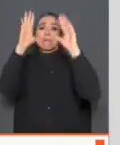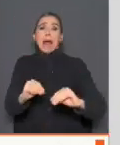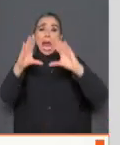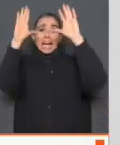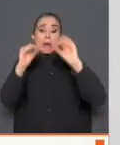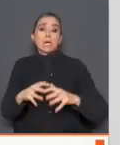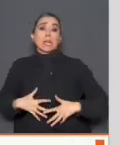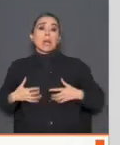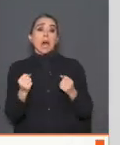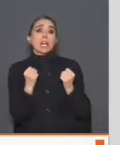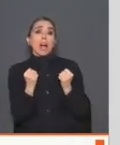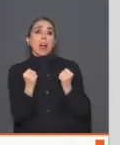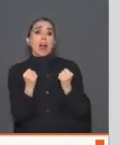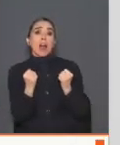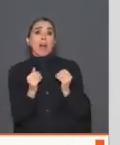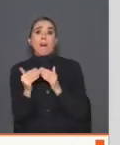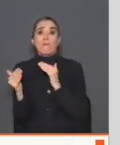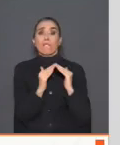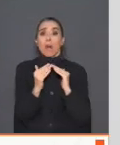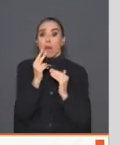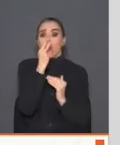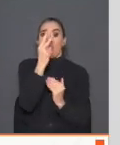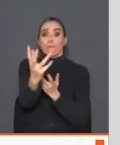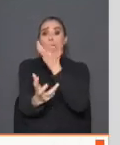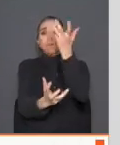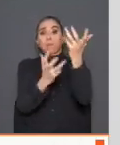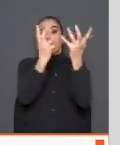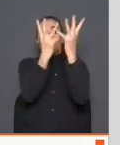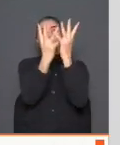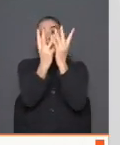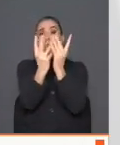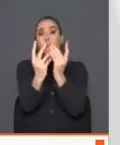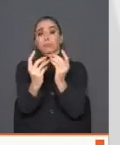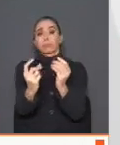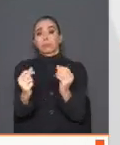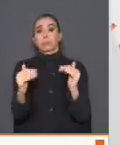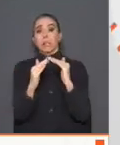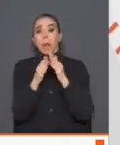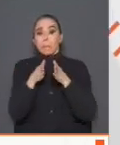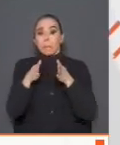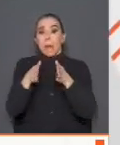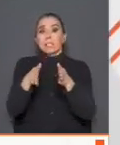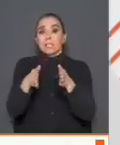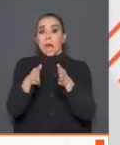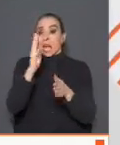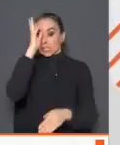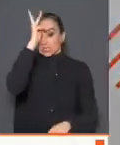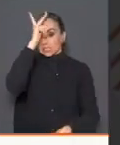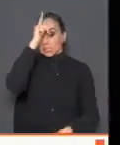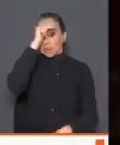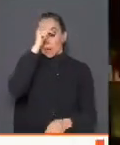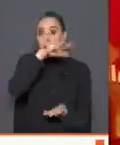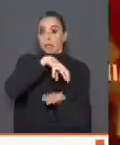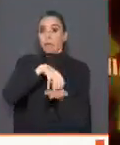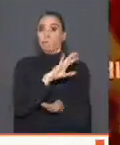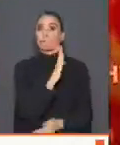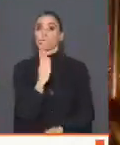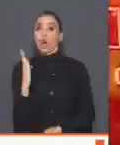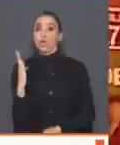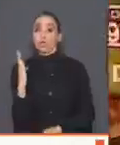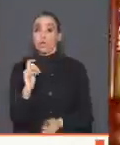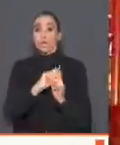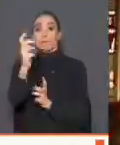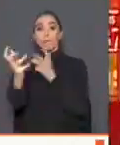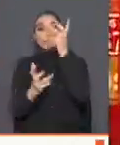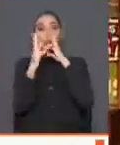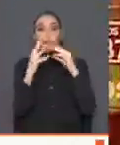Con impotencia, los vecinos observaban el incendio que consumía por completo una vivienda en el pasaje San Martín en la comuna del Bosque. Un siniestro que